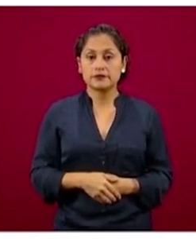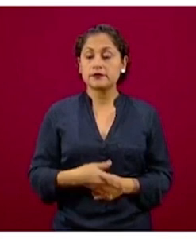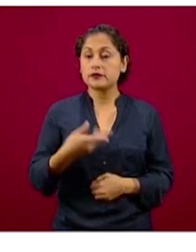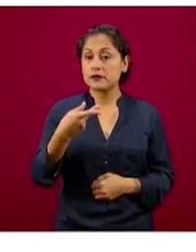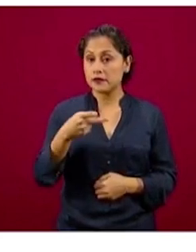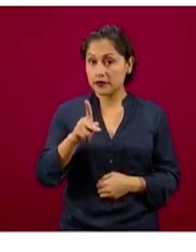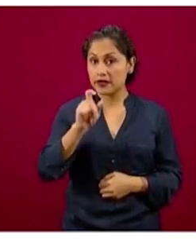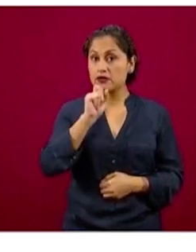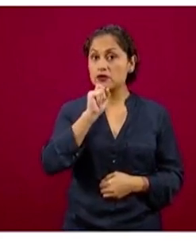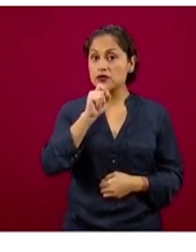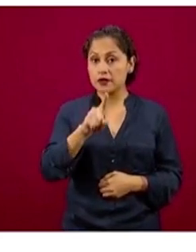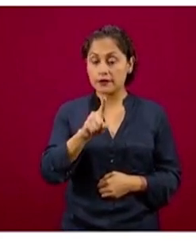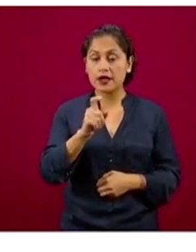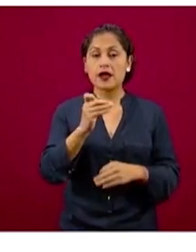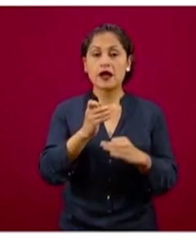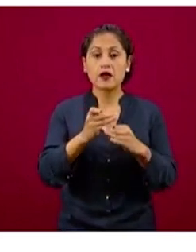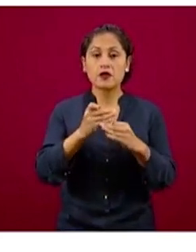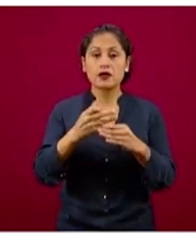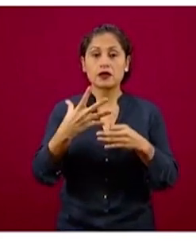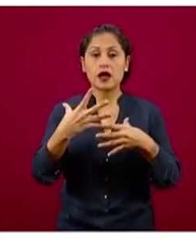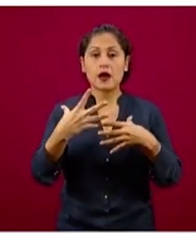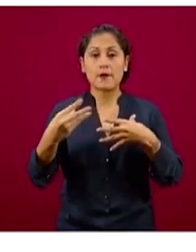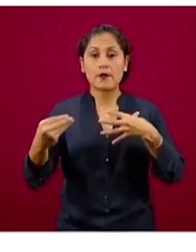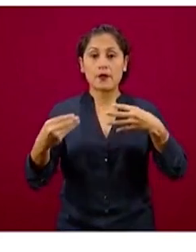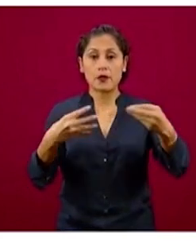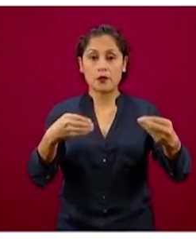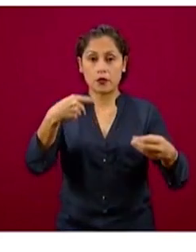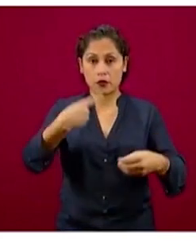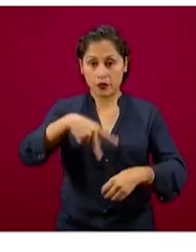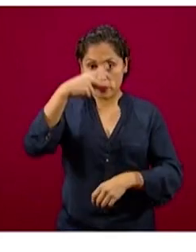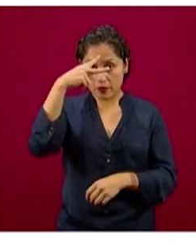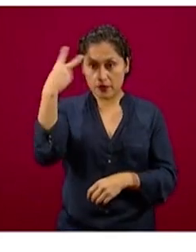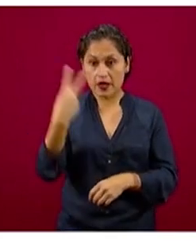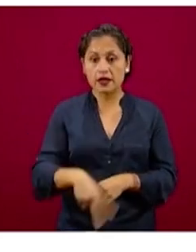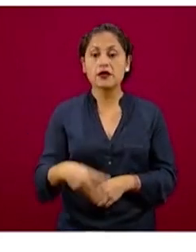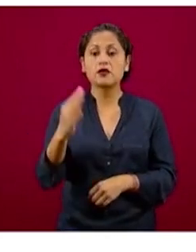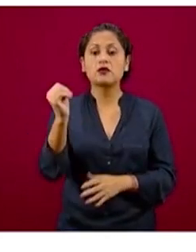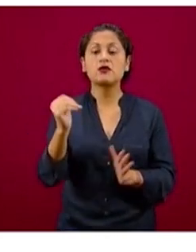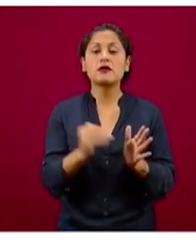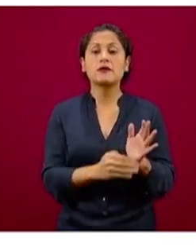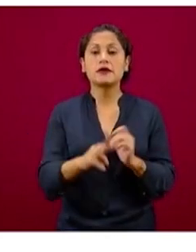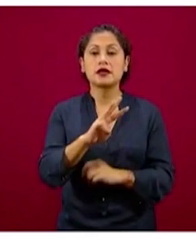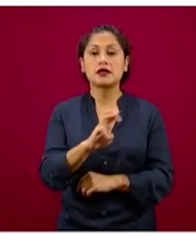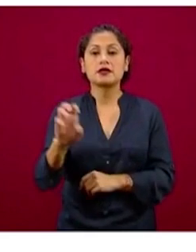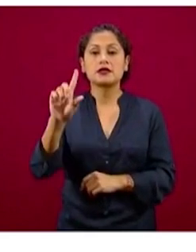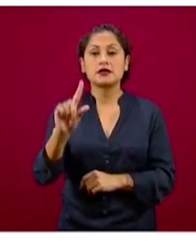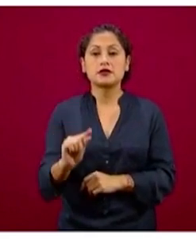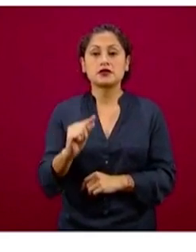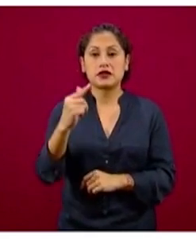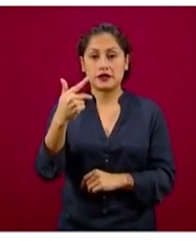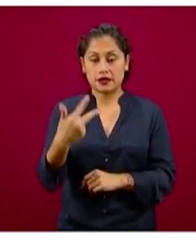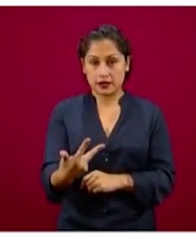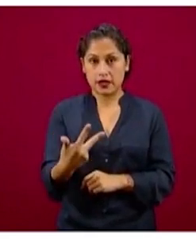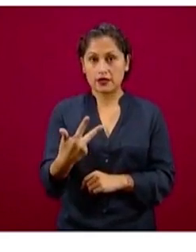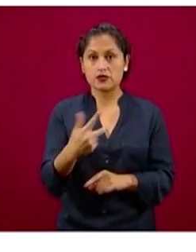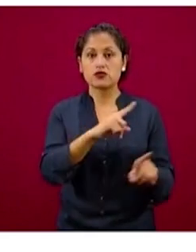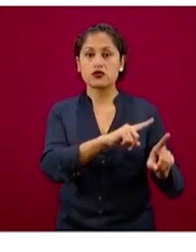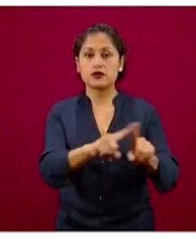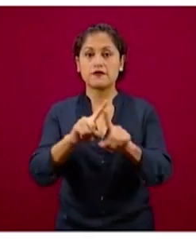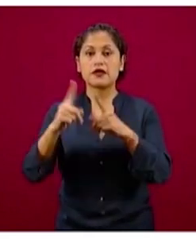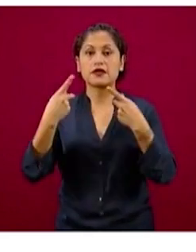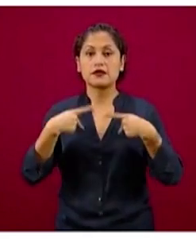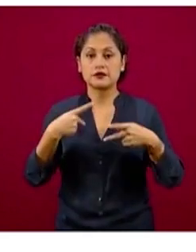la epidemia activa en méxico es de 9 mil 378 casos